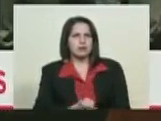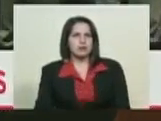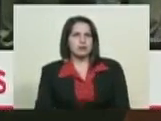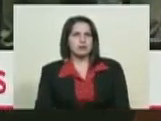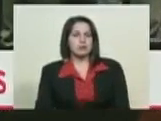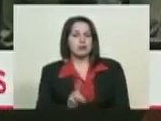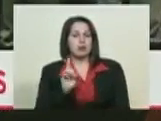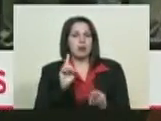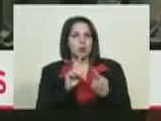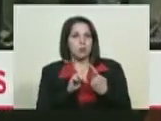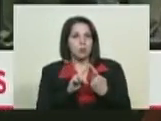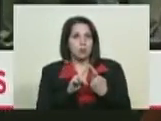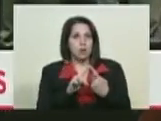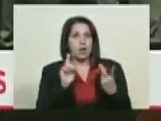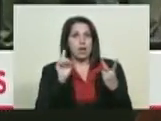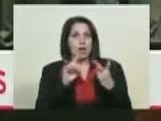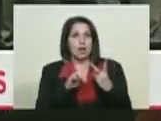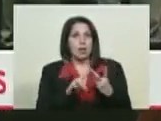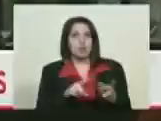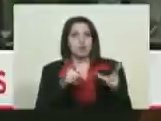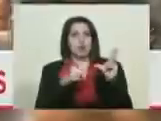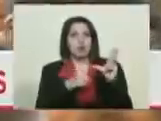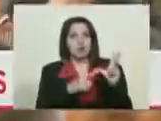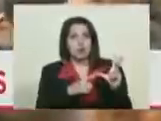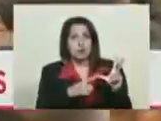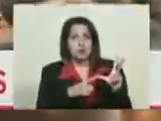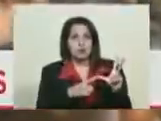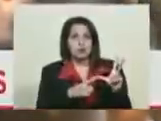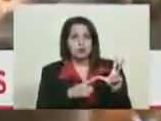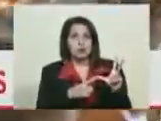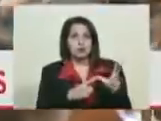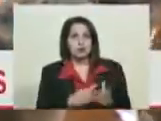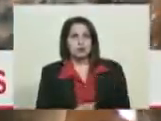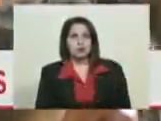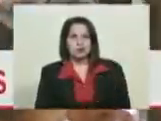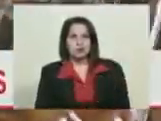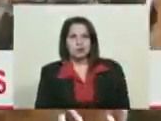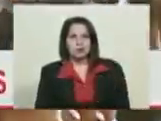A la una, a las dos y a las tres.